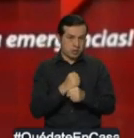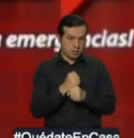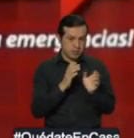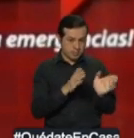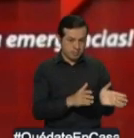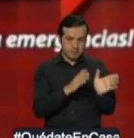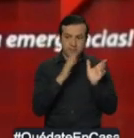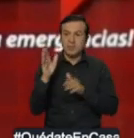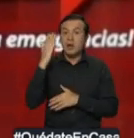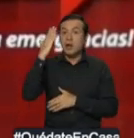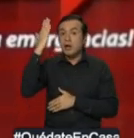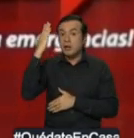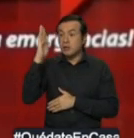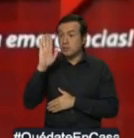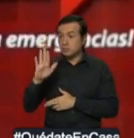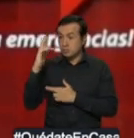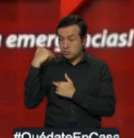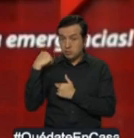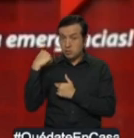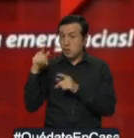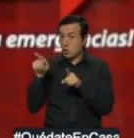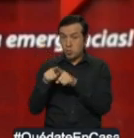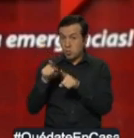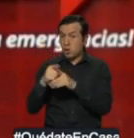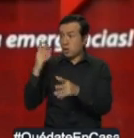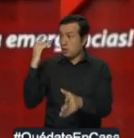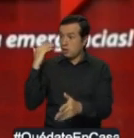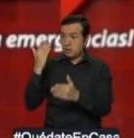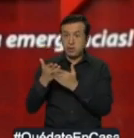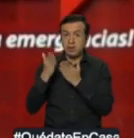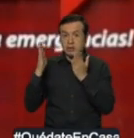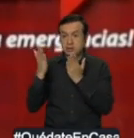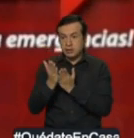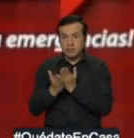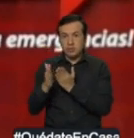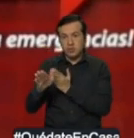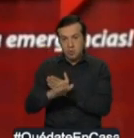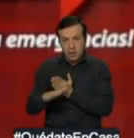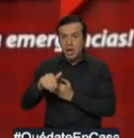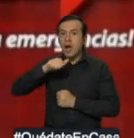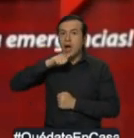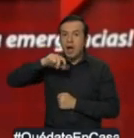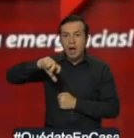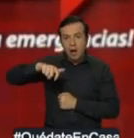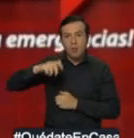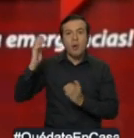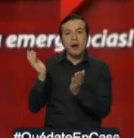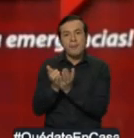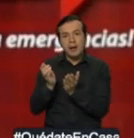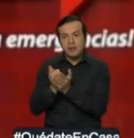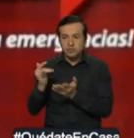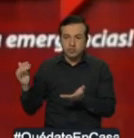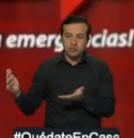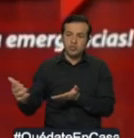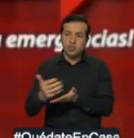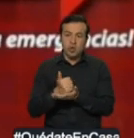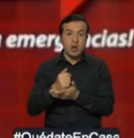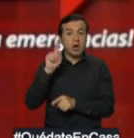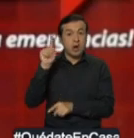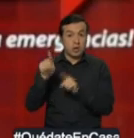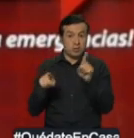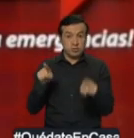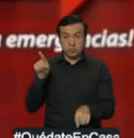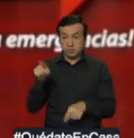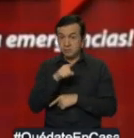competencias de los alcaldes lo mismo que era hace una semana servicios básicos agua potable recolección de basura en muchos casos